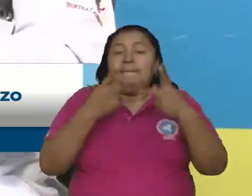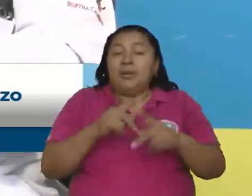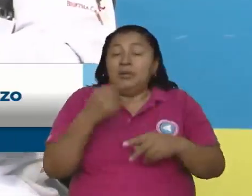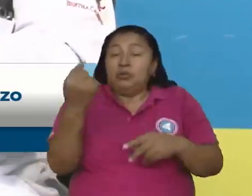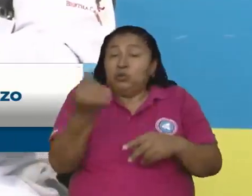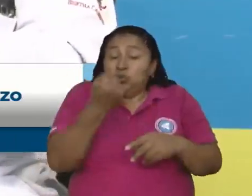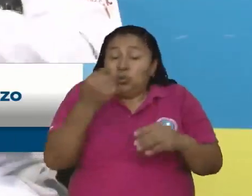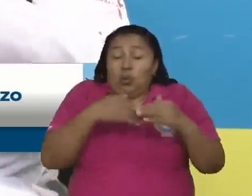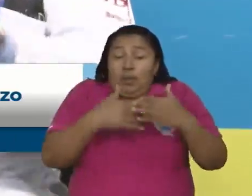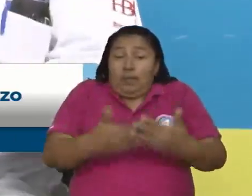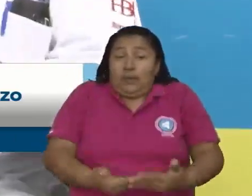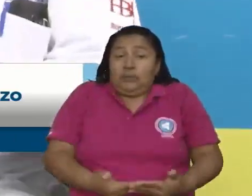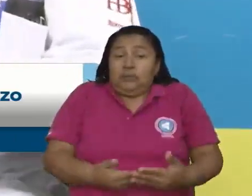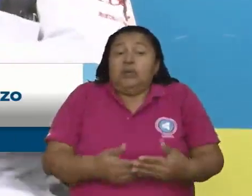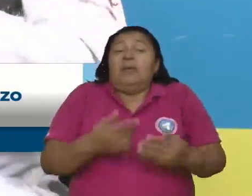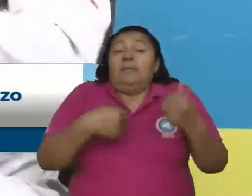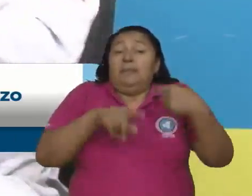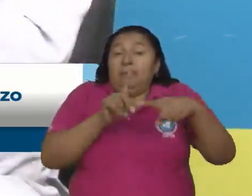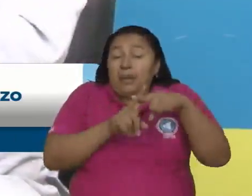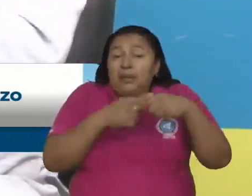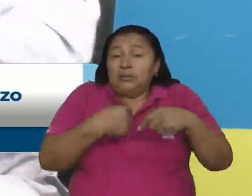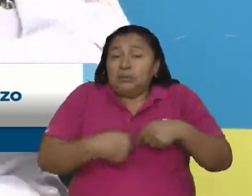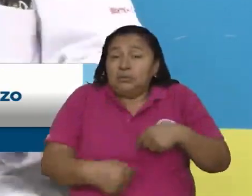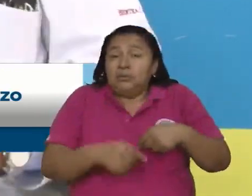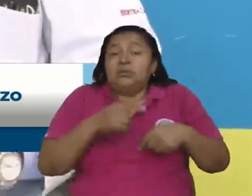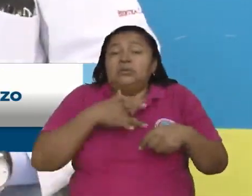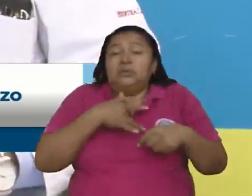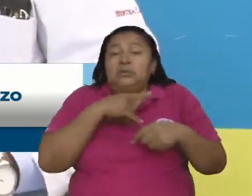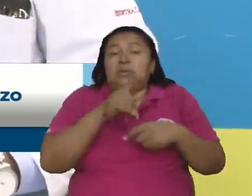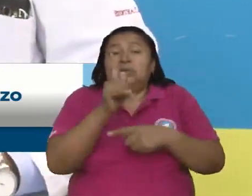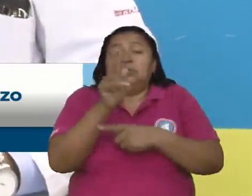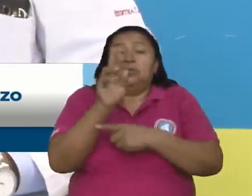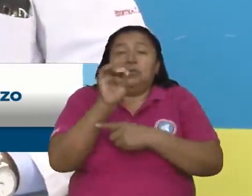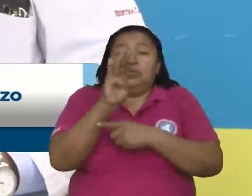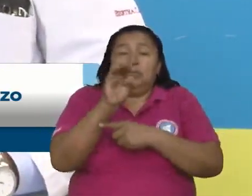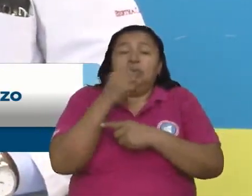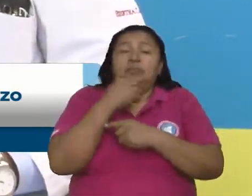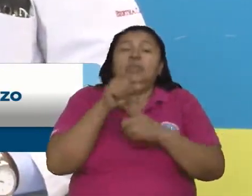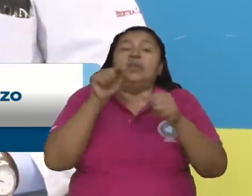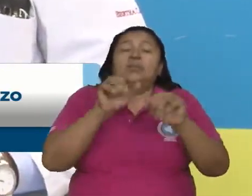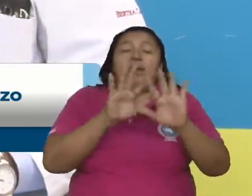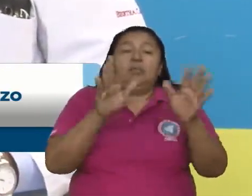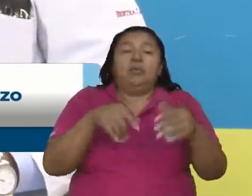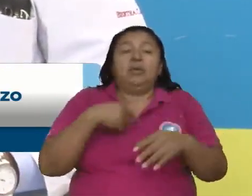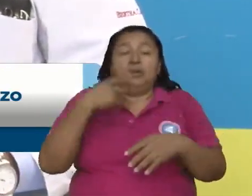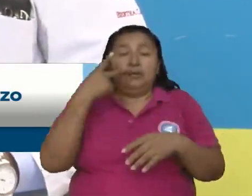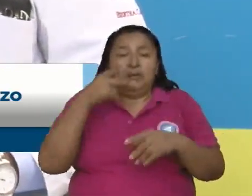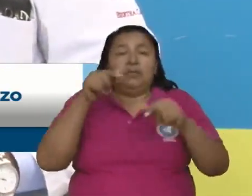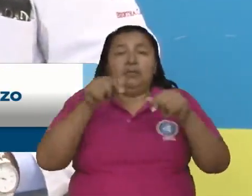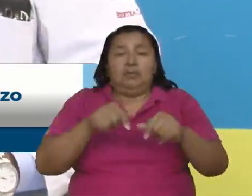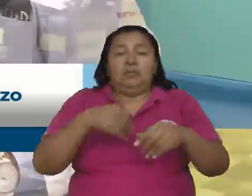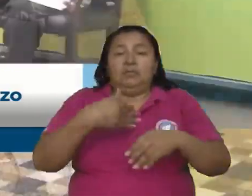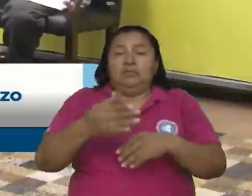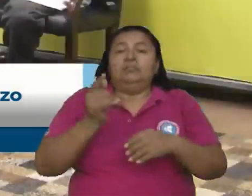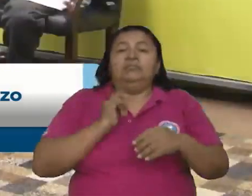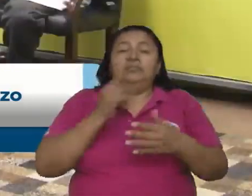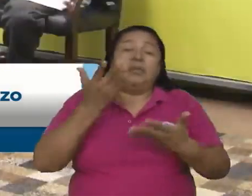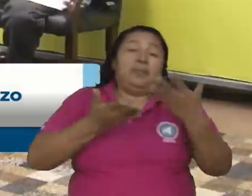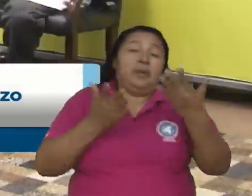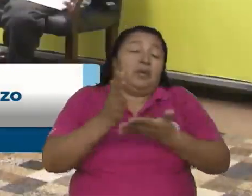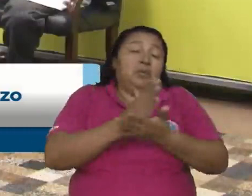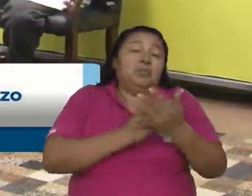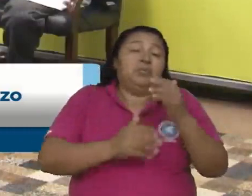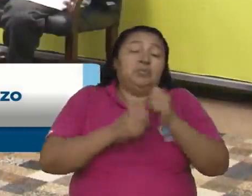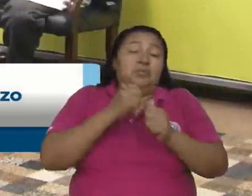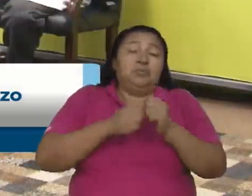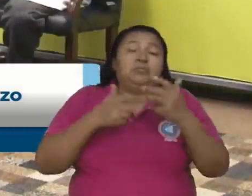hecho del embarazo más la cirugía, te dice hacerle tromboprofilaxis. Esto es para las mujeres que nos están viendo ahorita, claro, y que tal vez sufrieron alguna